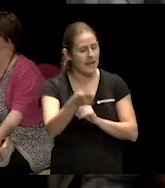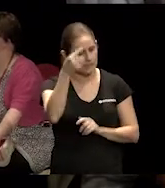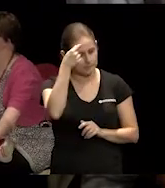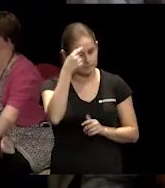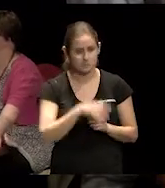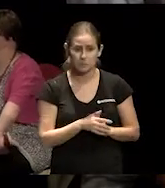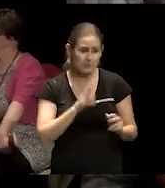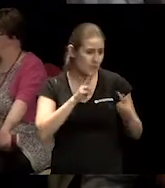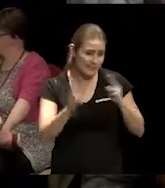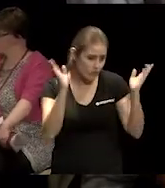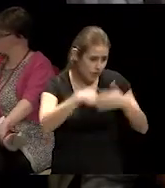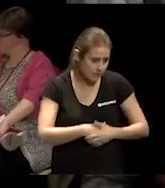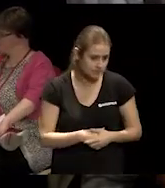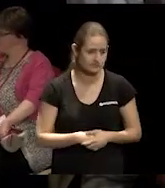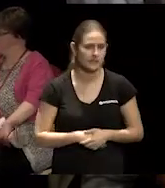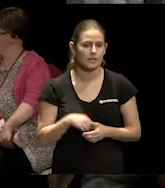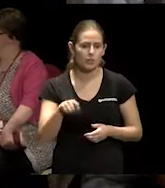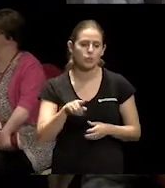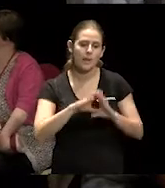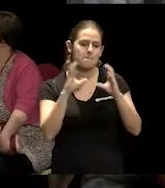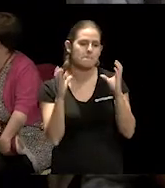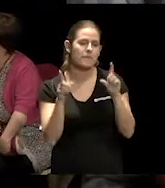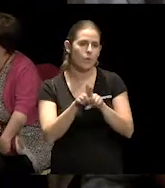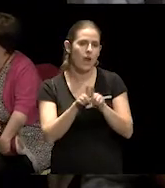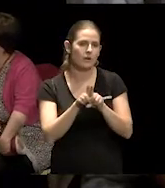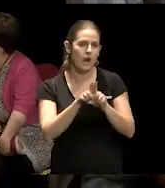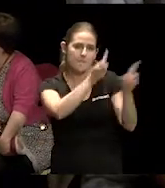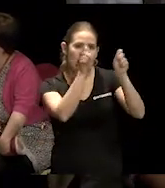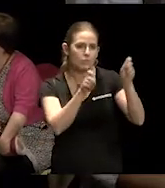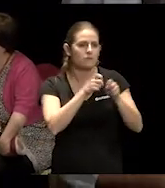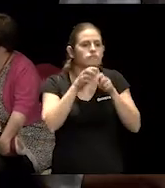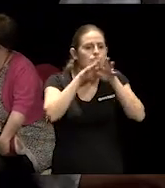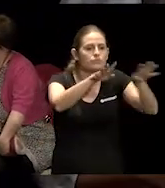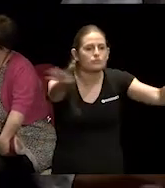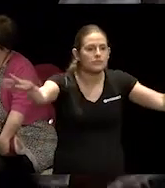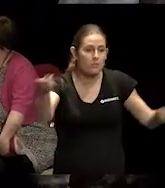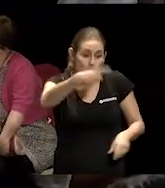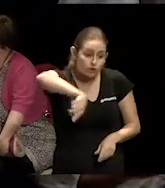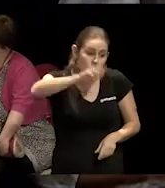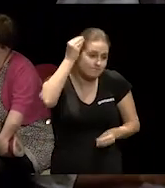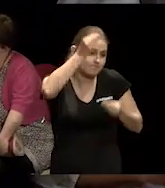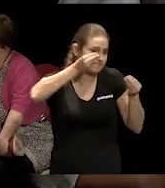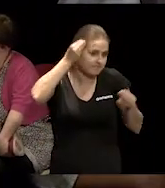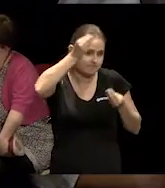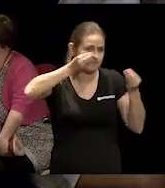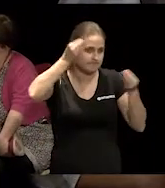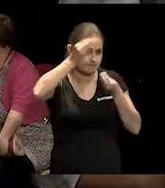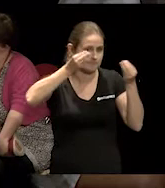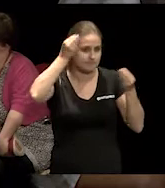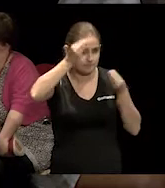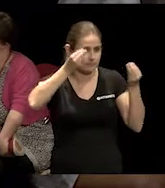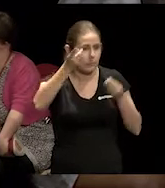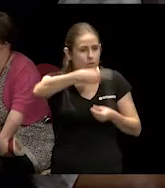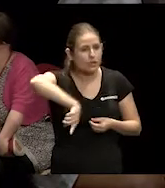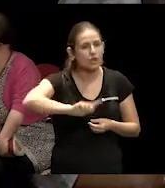No tengo respuesta. Esto sí es una pelota que lanzo. Hemos creado el proyecto ALESAC precisamente para eso, al que estáis invitados a participar